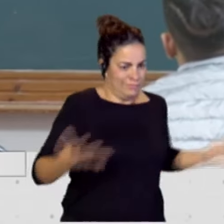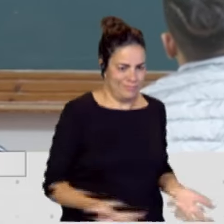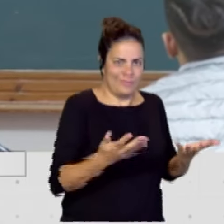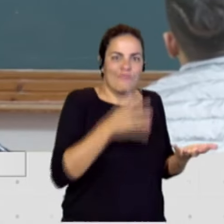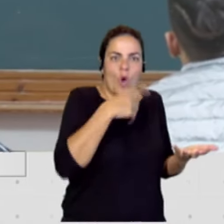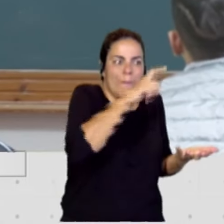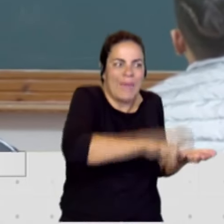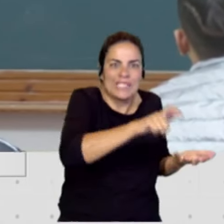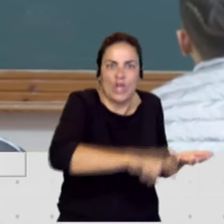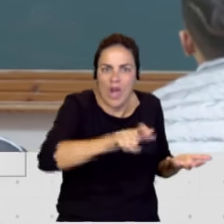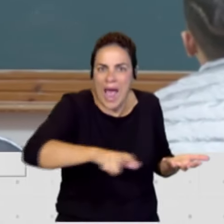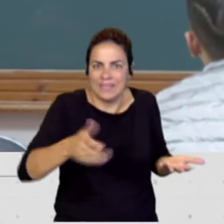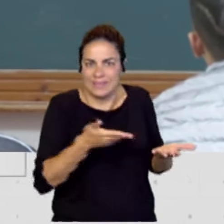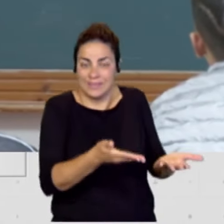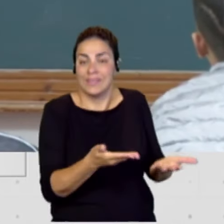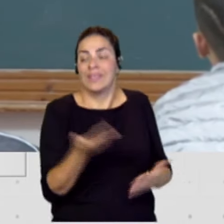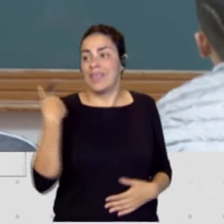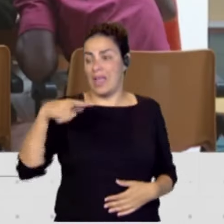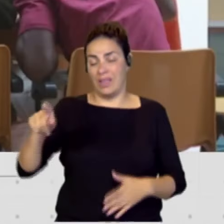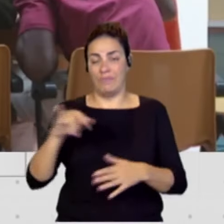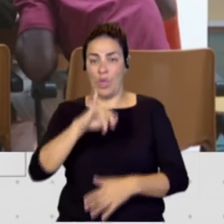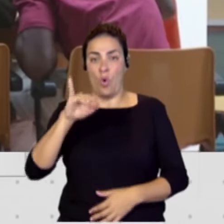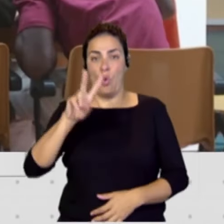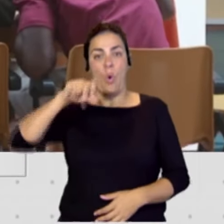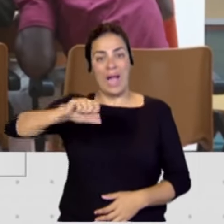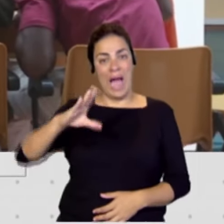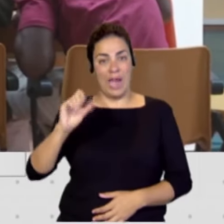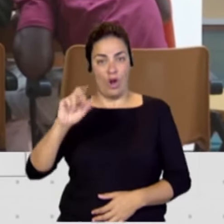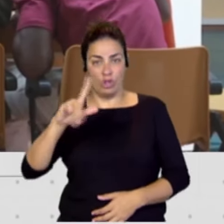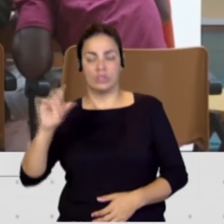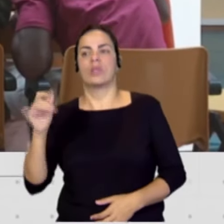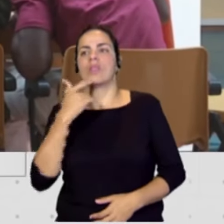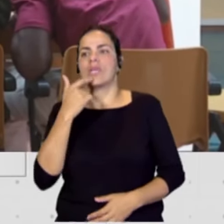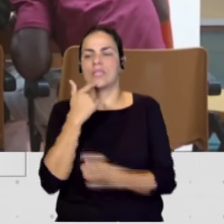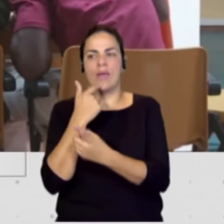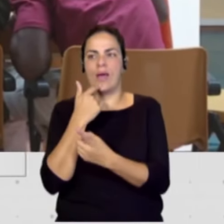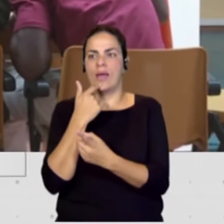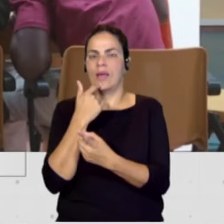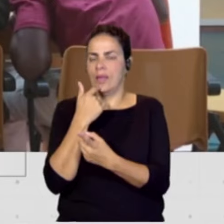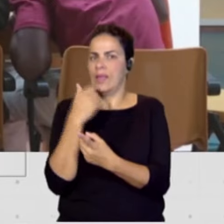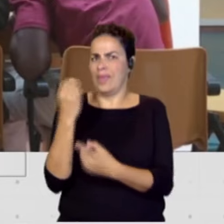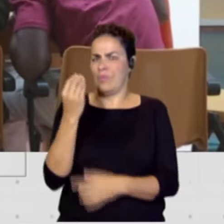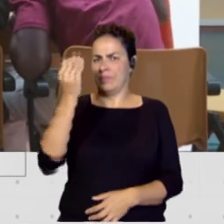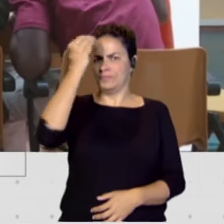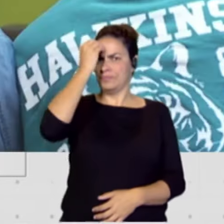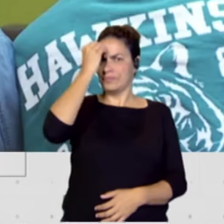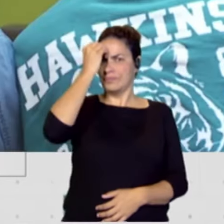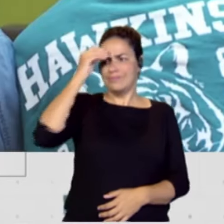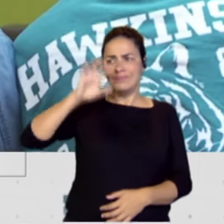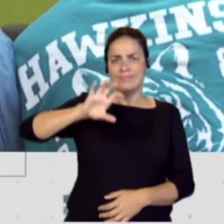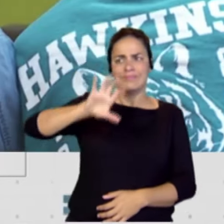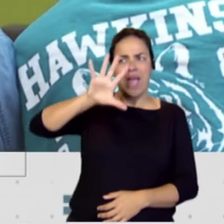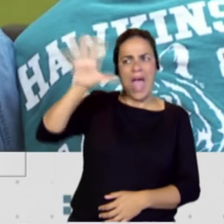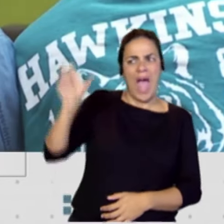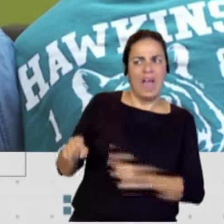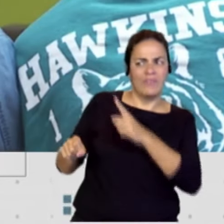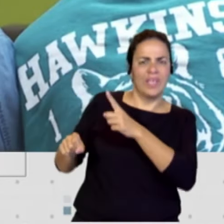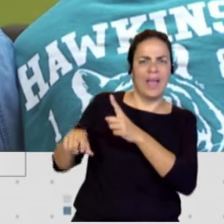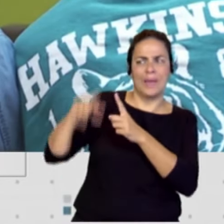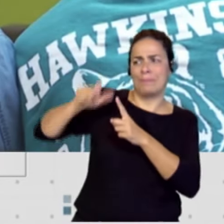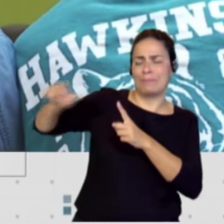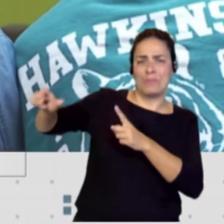Juan Carlos decía hace unos minutos una cosa no Que hay que plante arse los millones que hay en África y se le olvidó